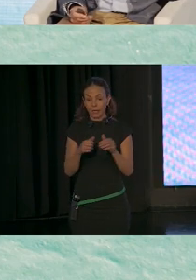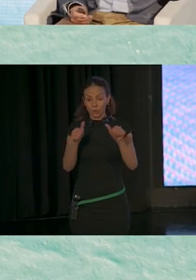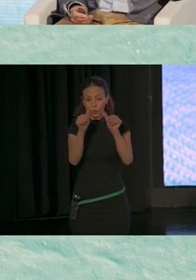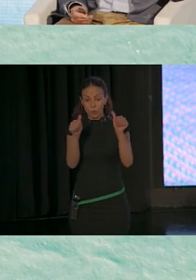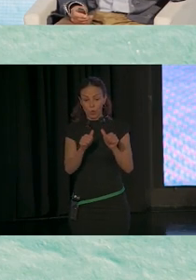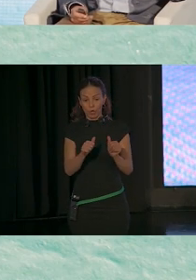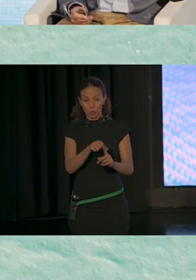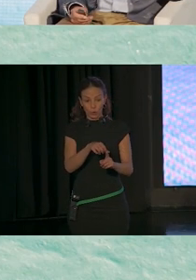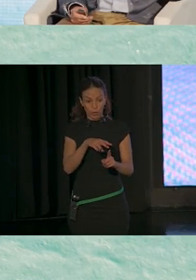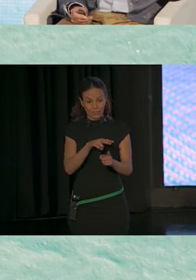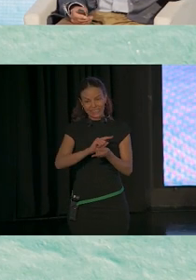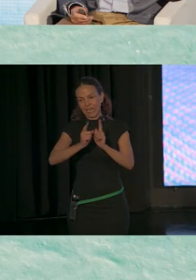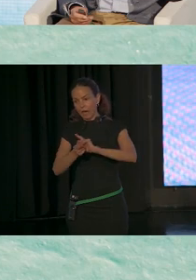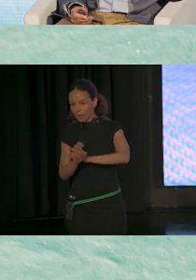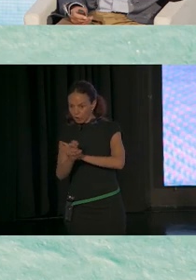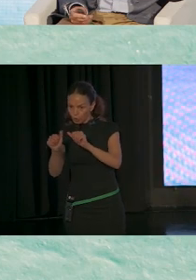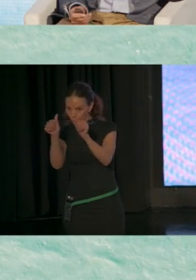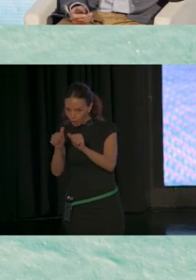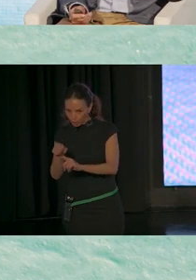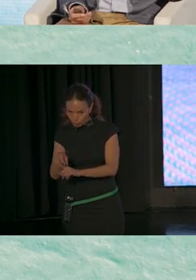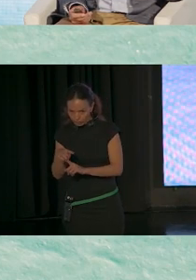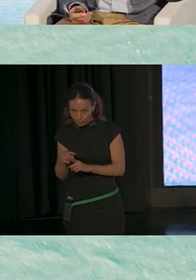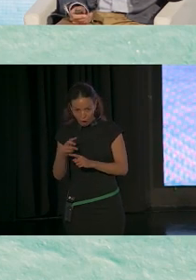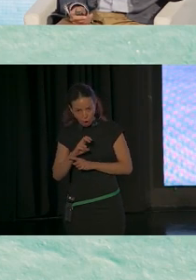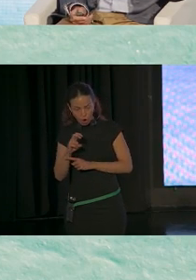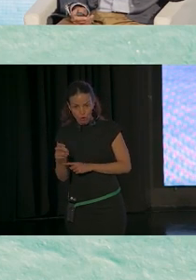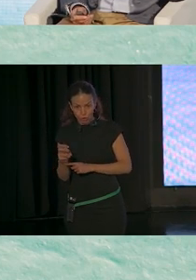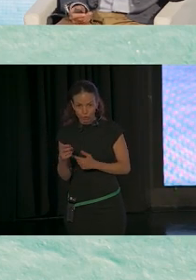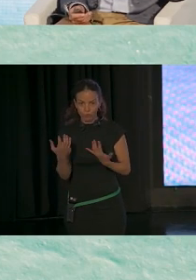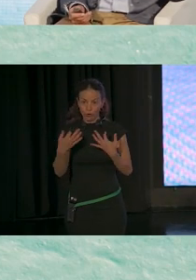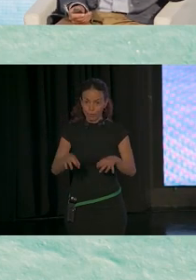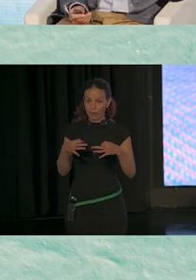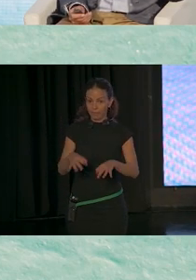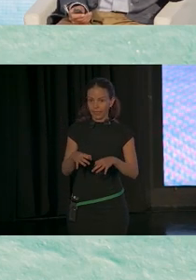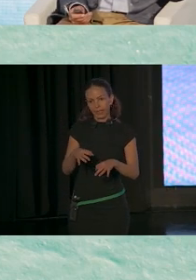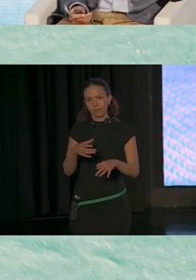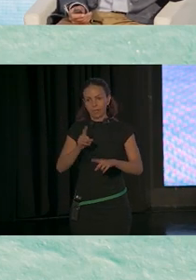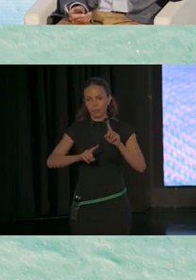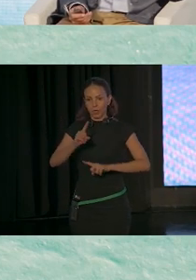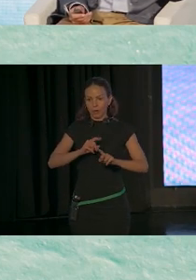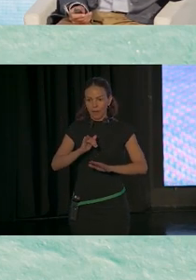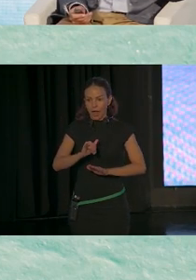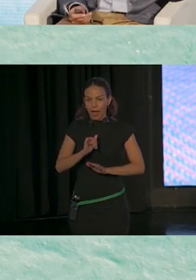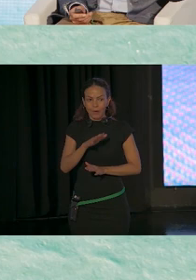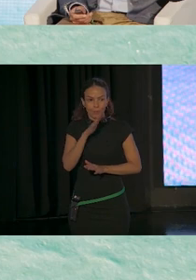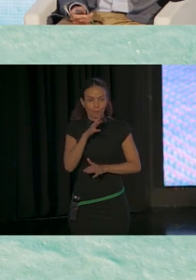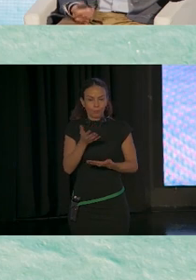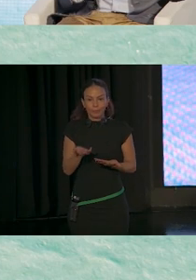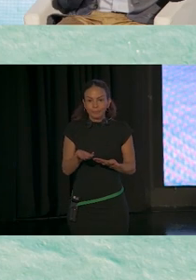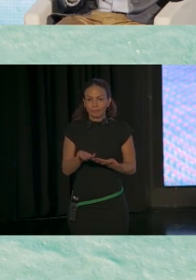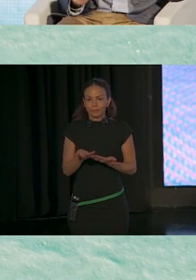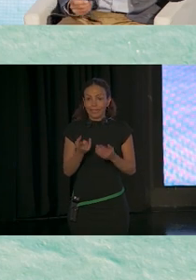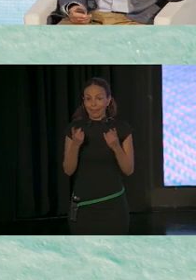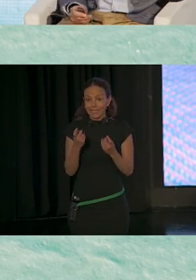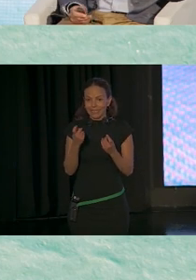un enfoque a otro, también hay, normalmente debería haber crujidos. ¿Por qué? Pues porque se necesita no solo un